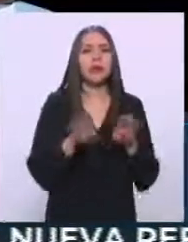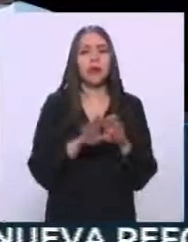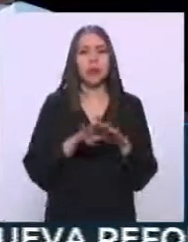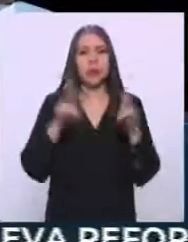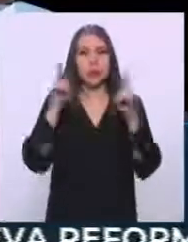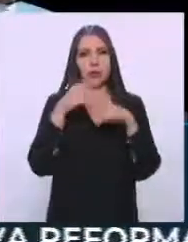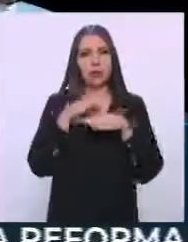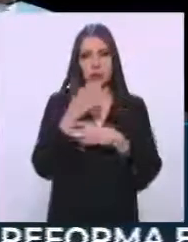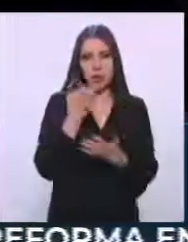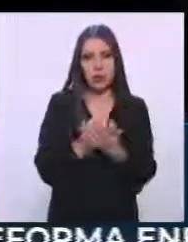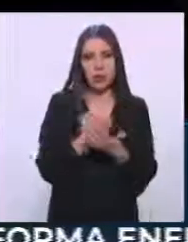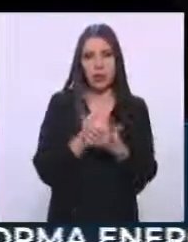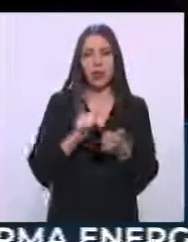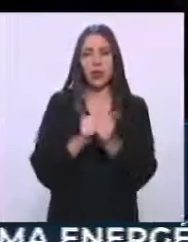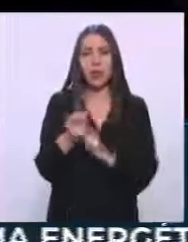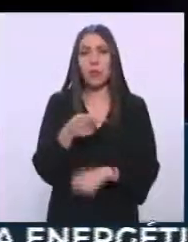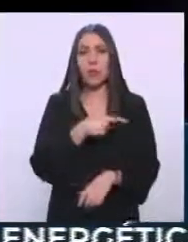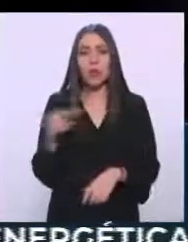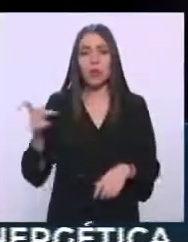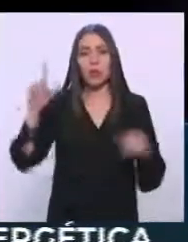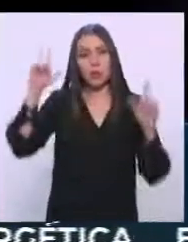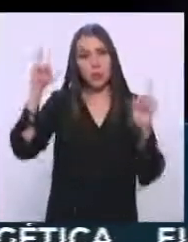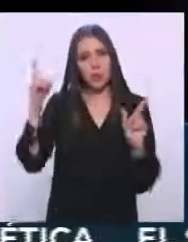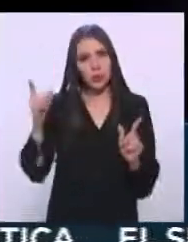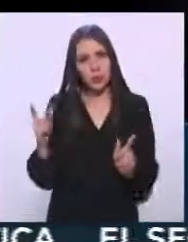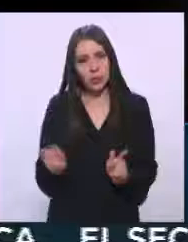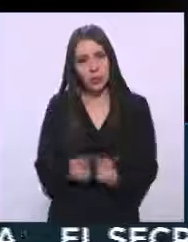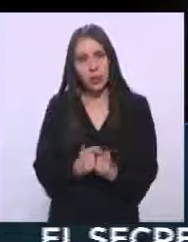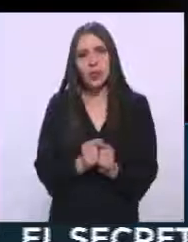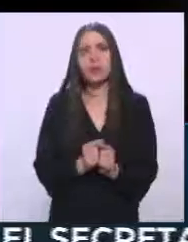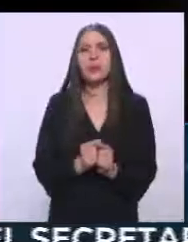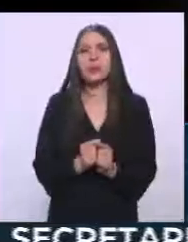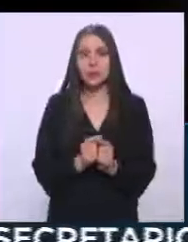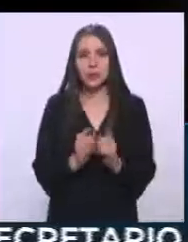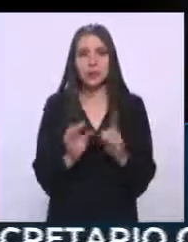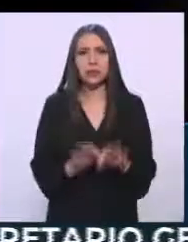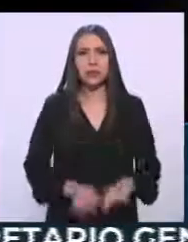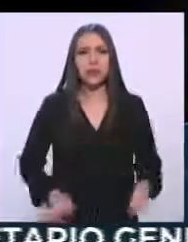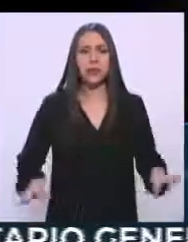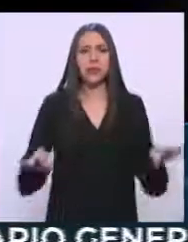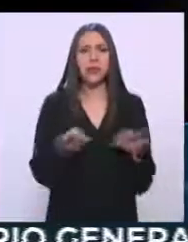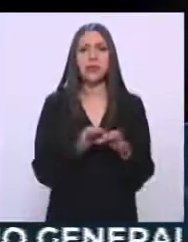macroeconómicas, ¿cierto? Redujo la pobreza en una porción significativa,